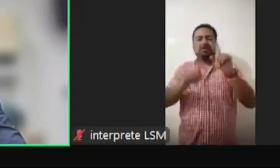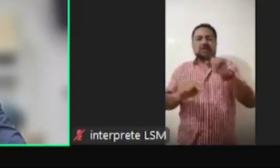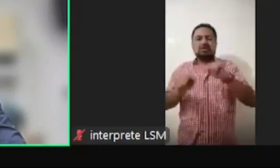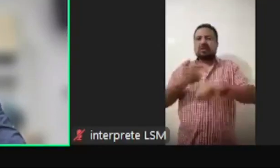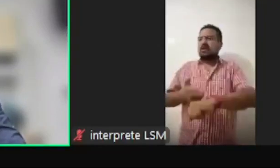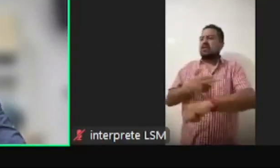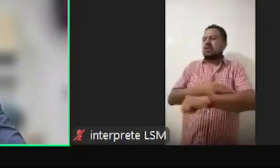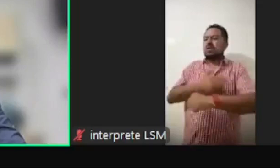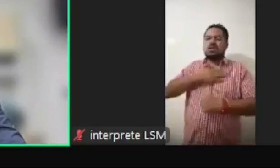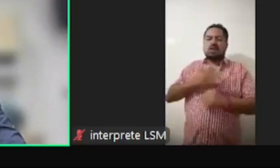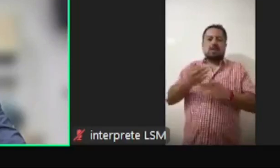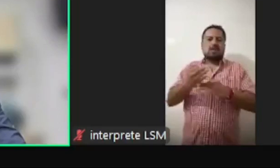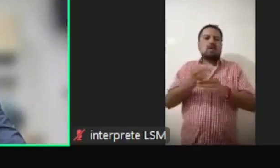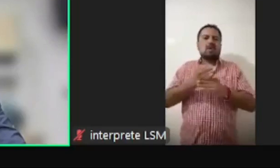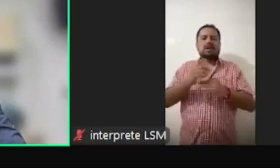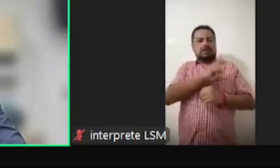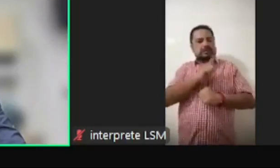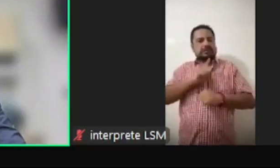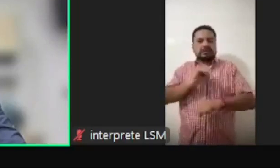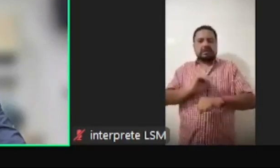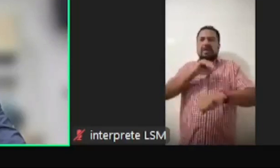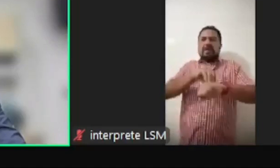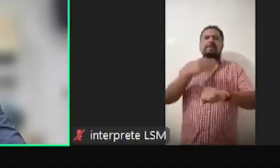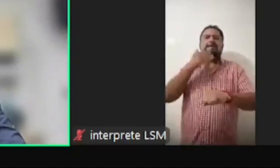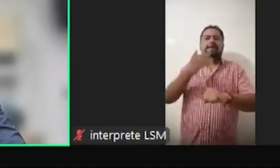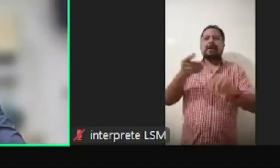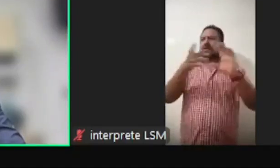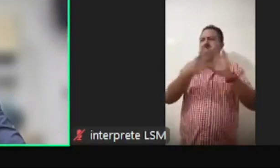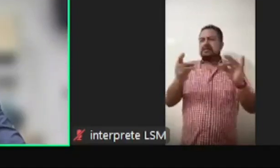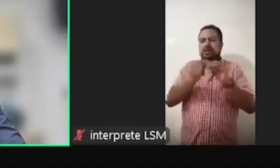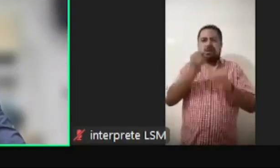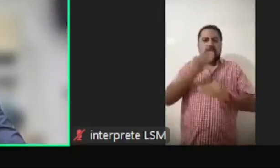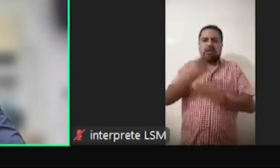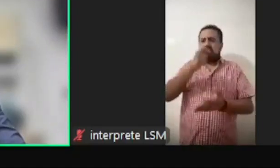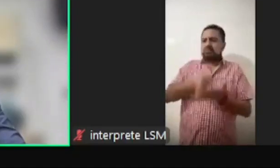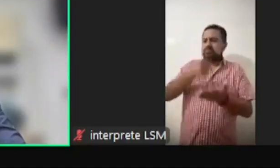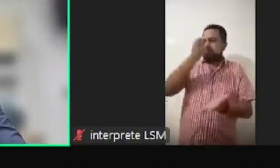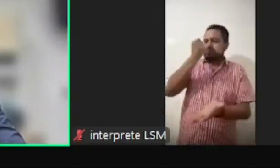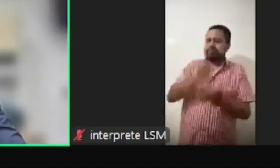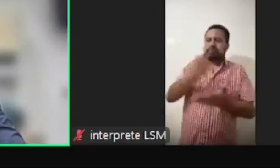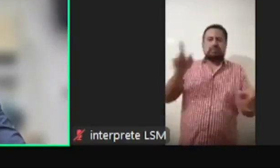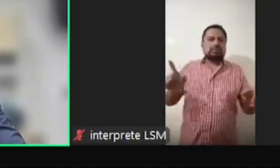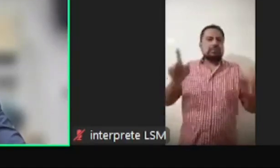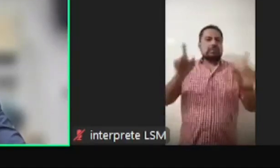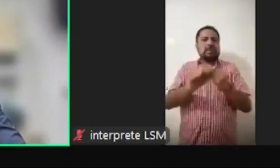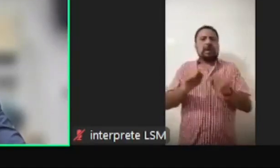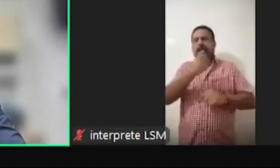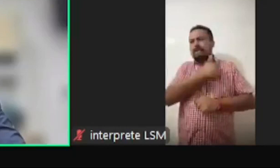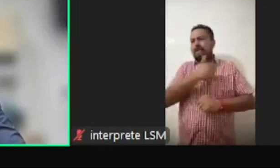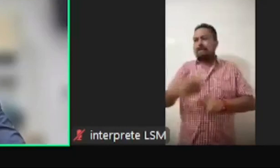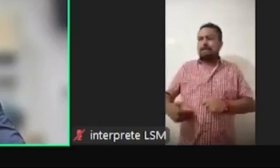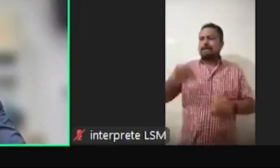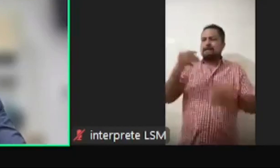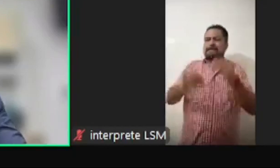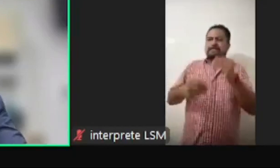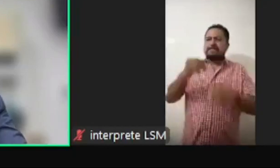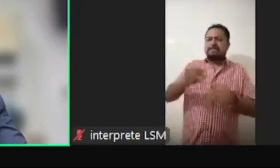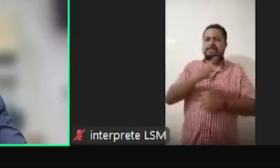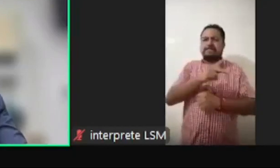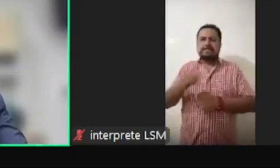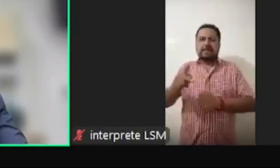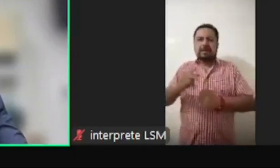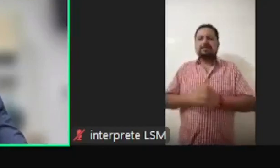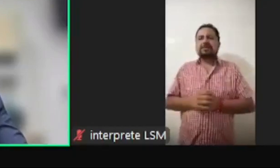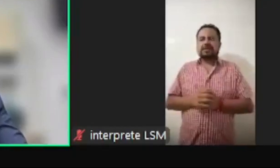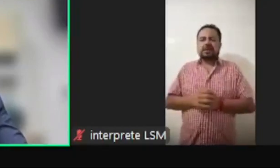Morena proceder de conformidad con los efectos señalados en la presente sentencia. Es la cuenta magistrada, presidenta, magistradas, magistrado.